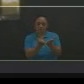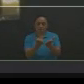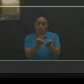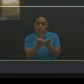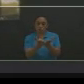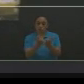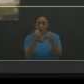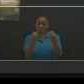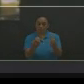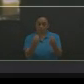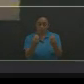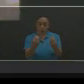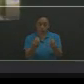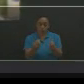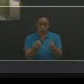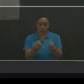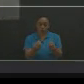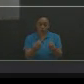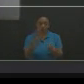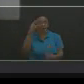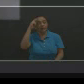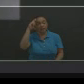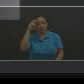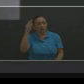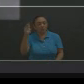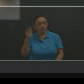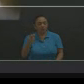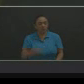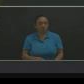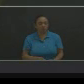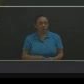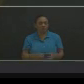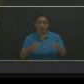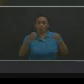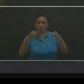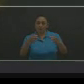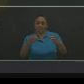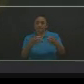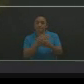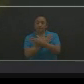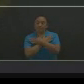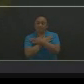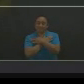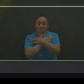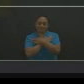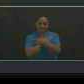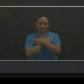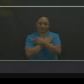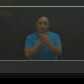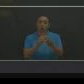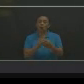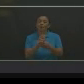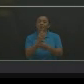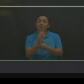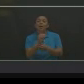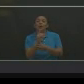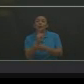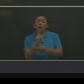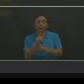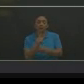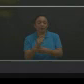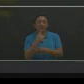Él va a pedir una torta con velitas para el cumpleaños de ella. y él le pone feliz cumpleaños,